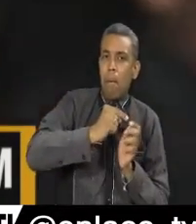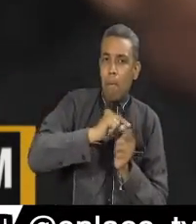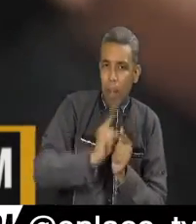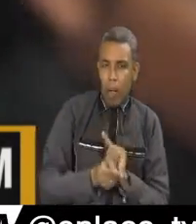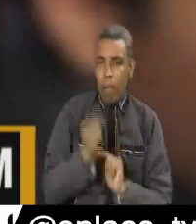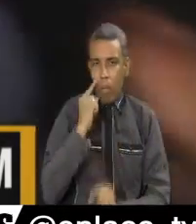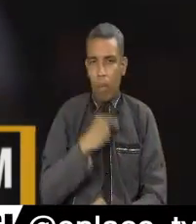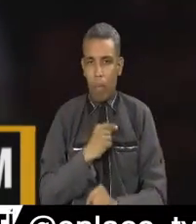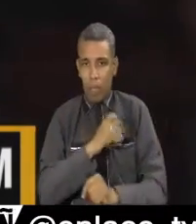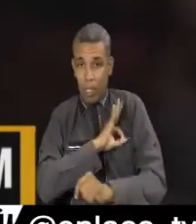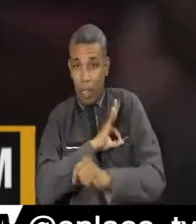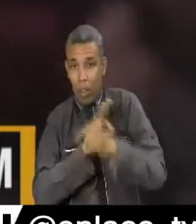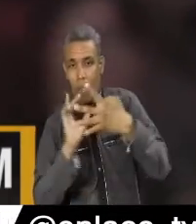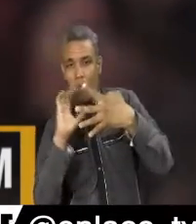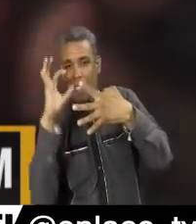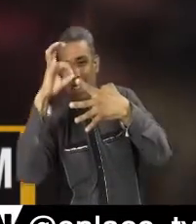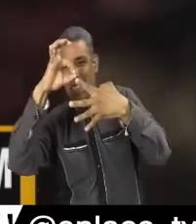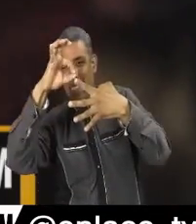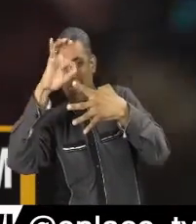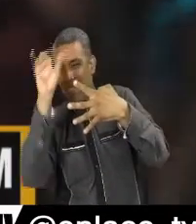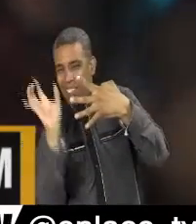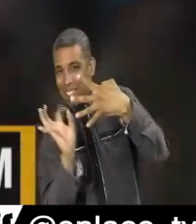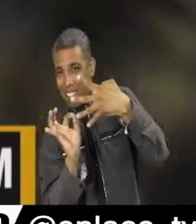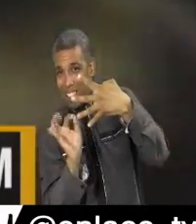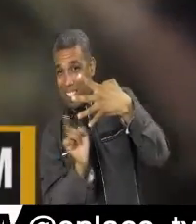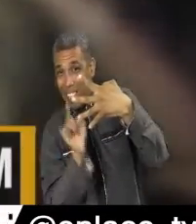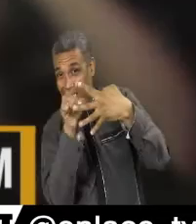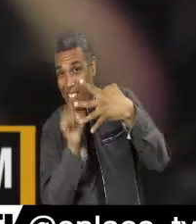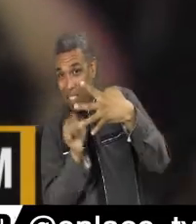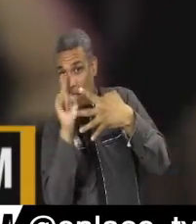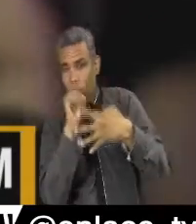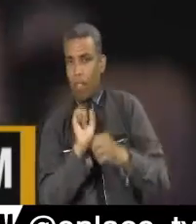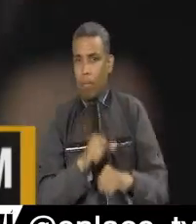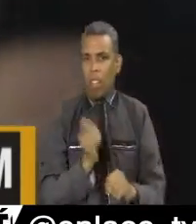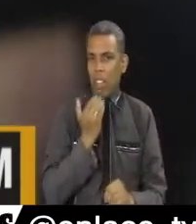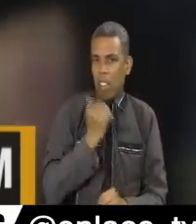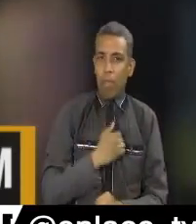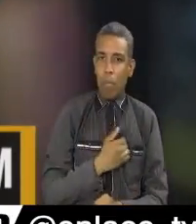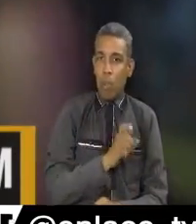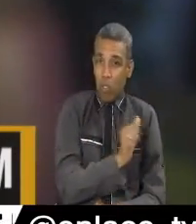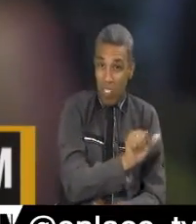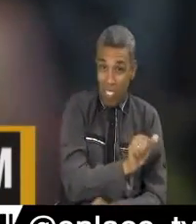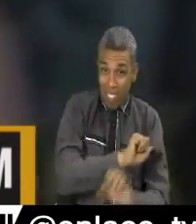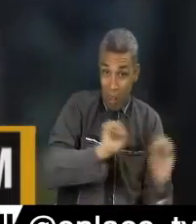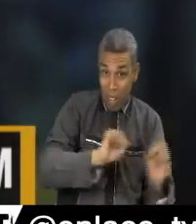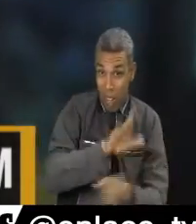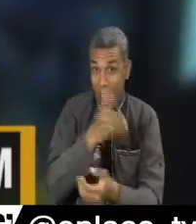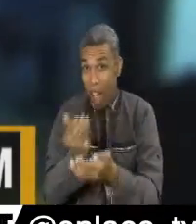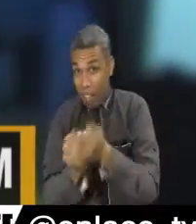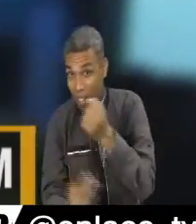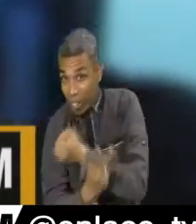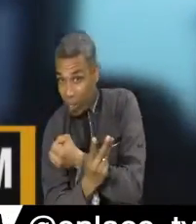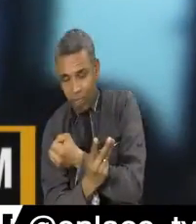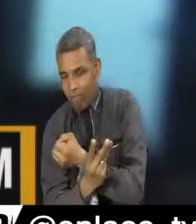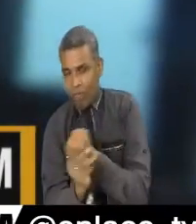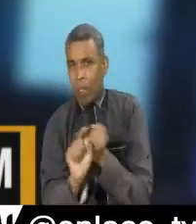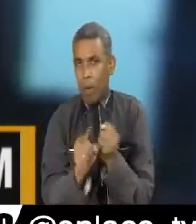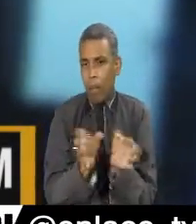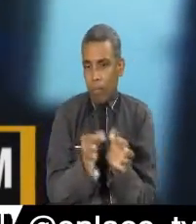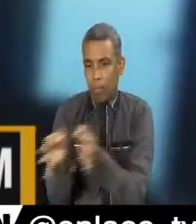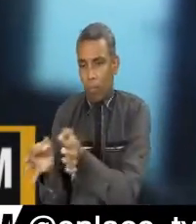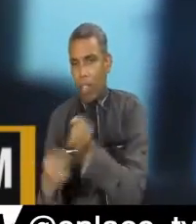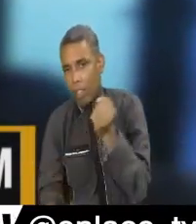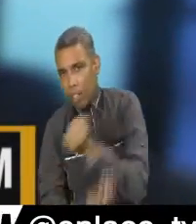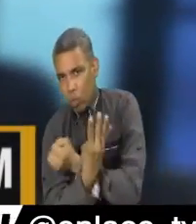de cada mes se extenderá 1 hora su funcionamiento, es decir, que el horario será desde las 10 de la mañana hasta las 4 de la